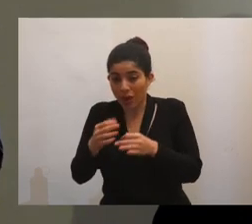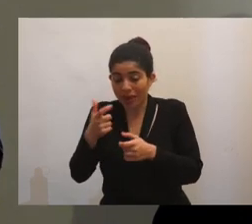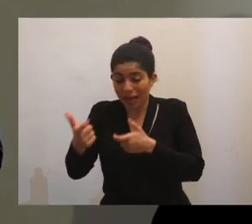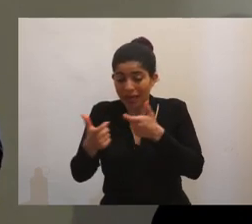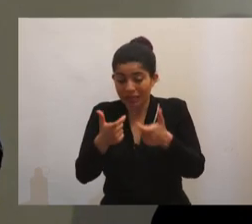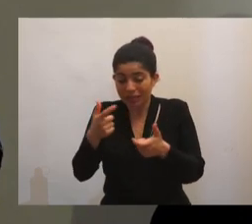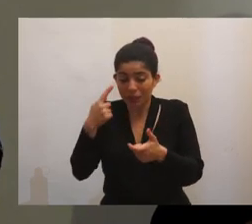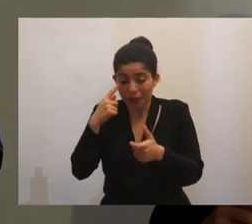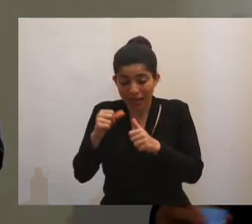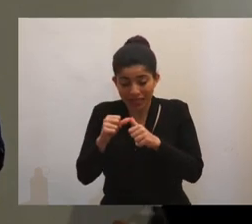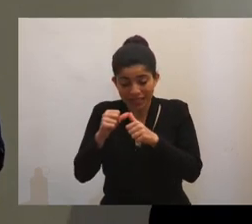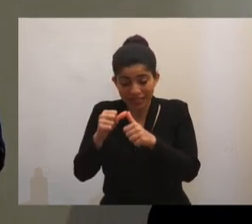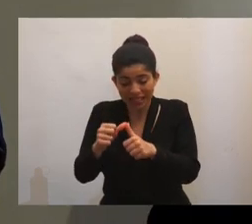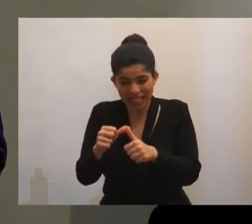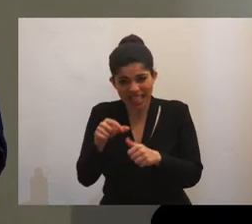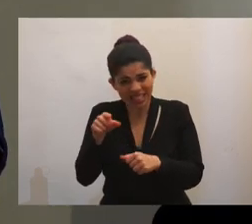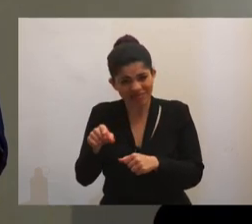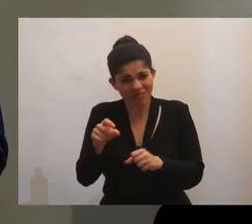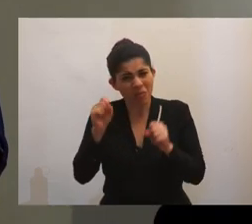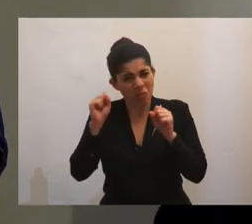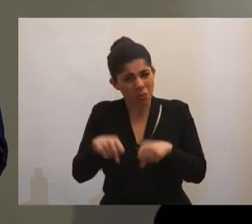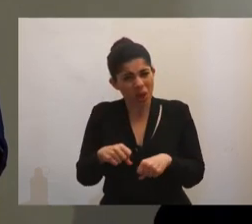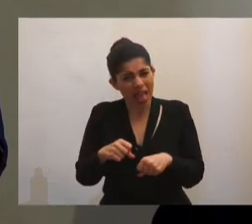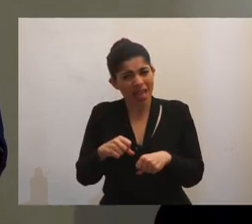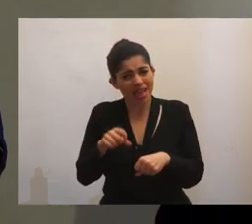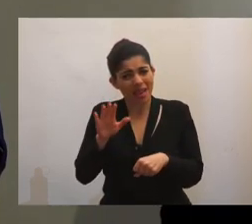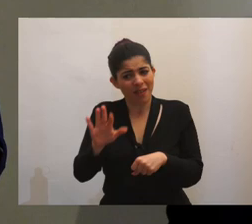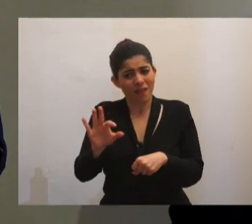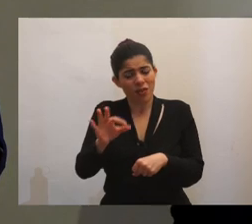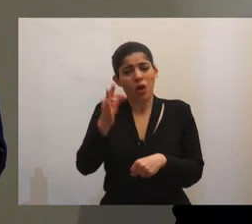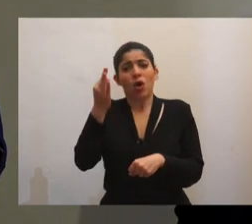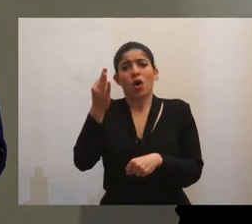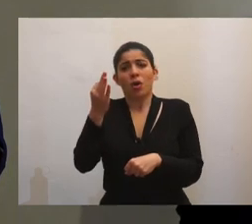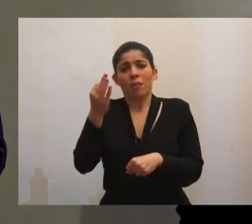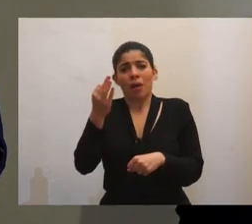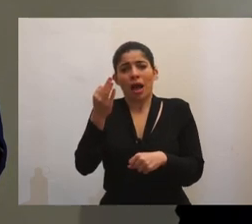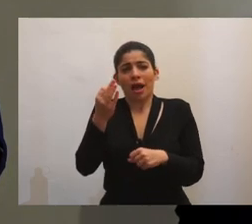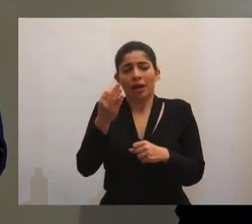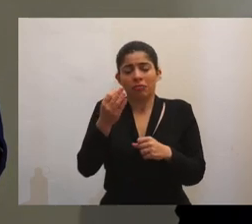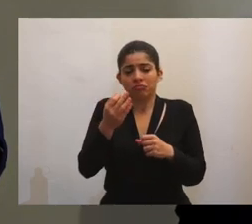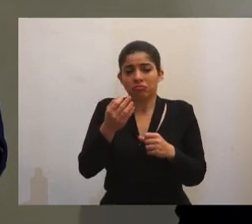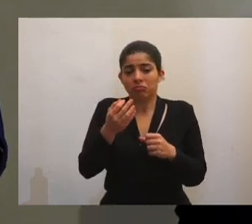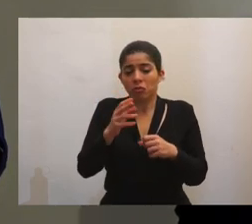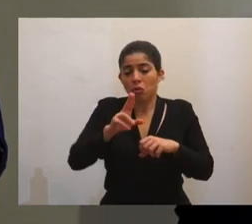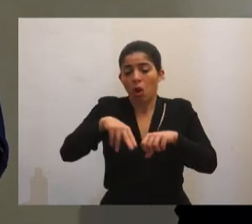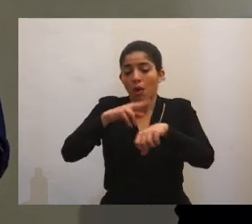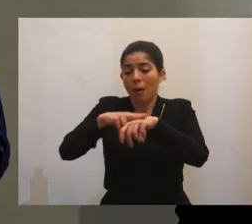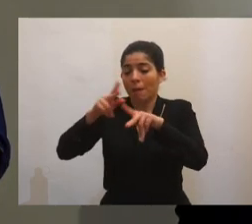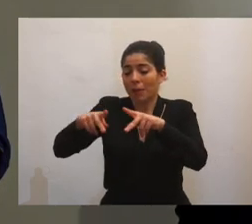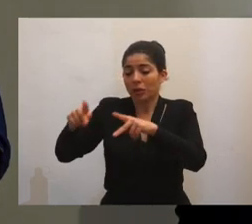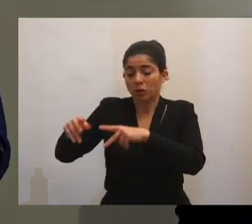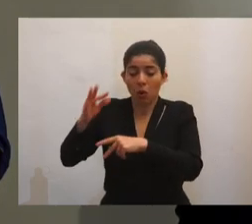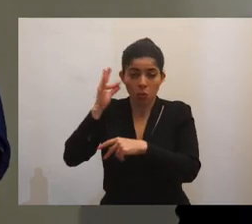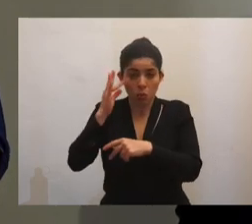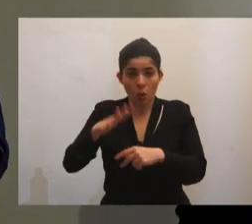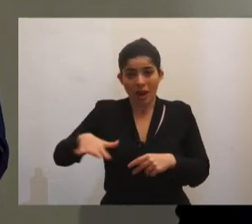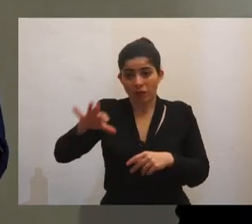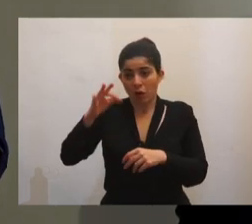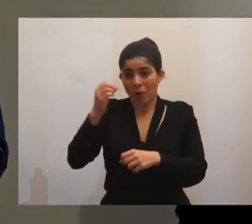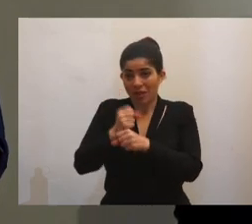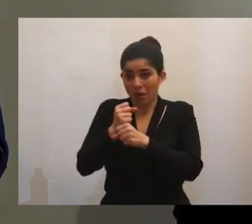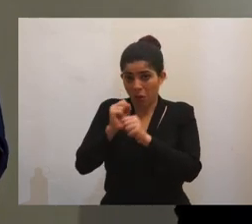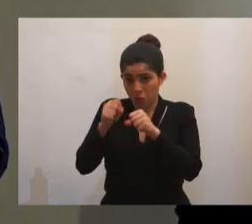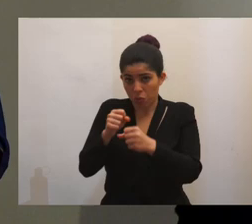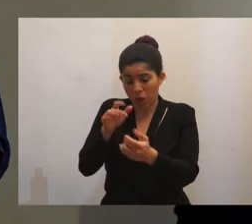sostenimiento. ¿Se podrá acceder de esta forma ciudadana y tradicional de las mujeres en su manera de trabajo?